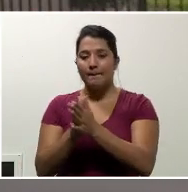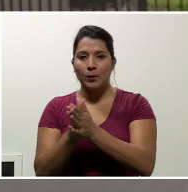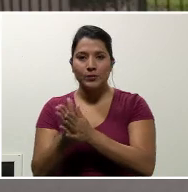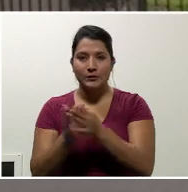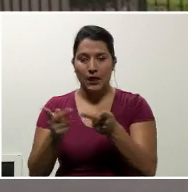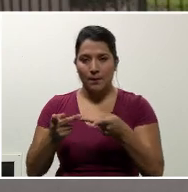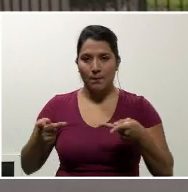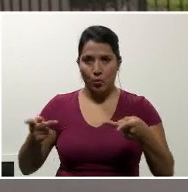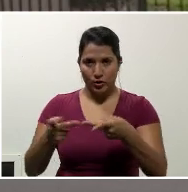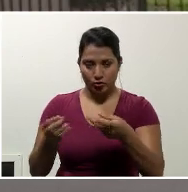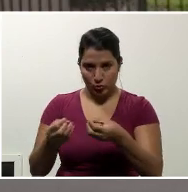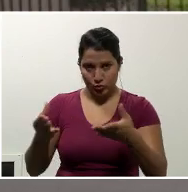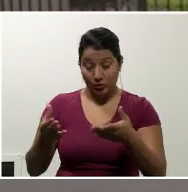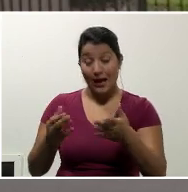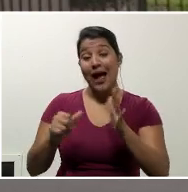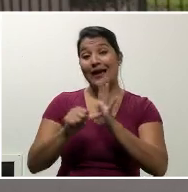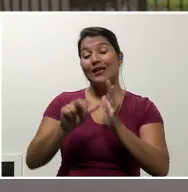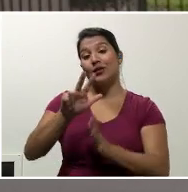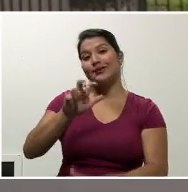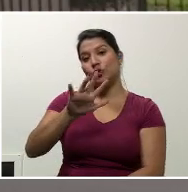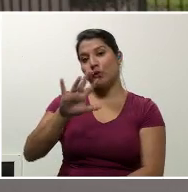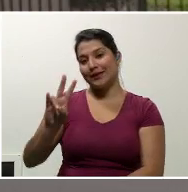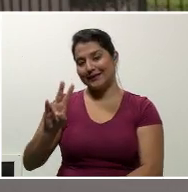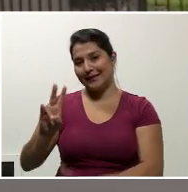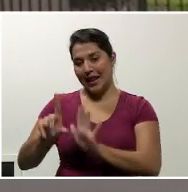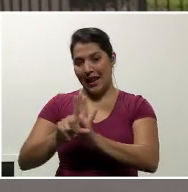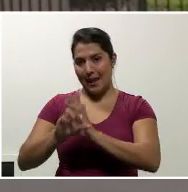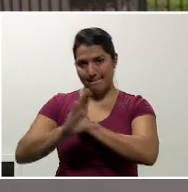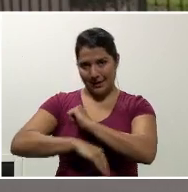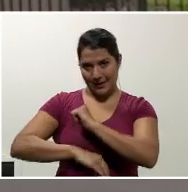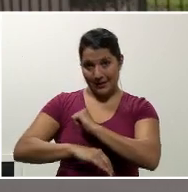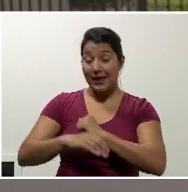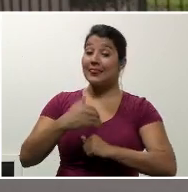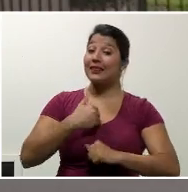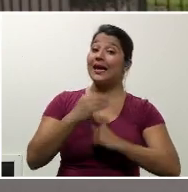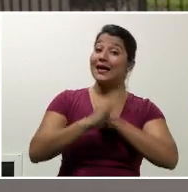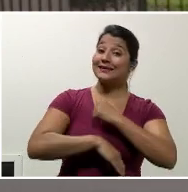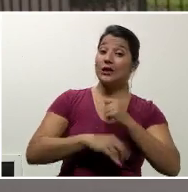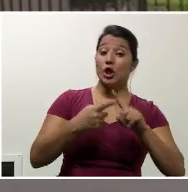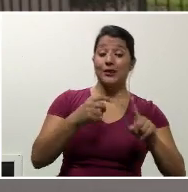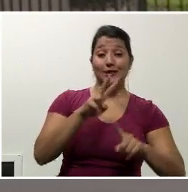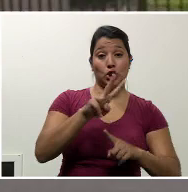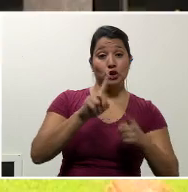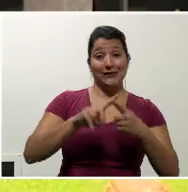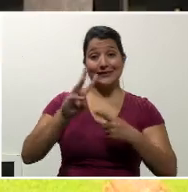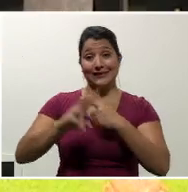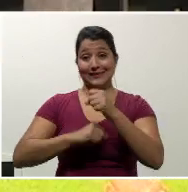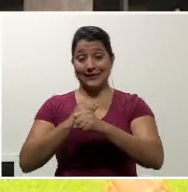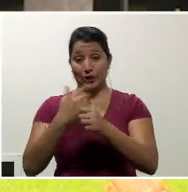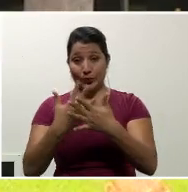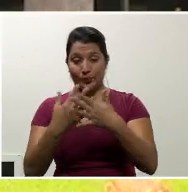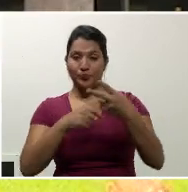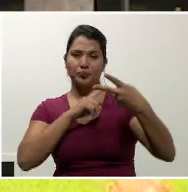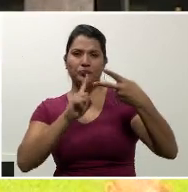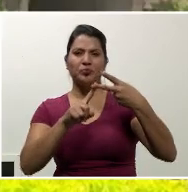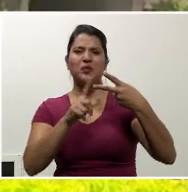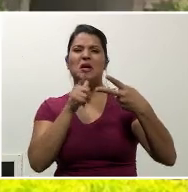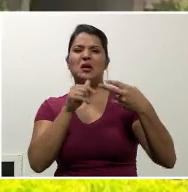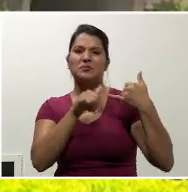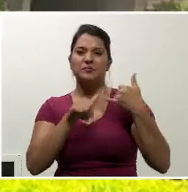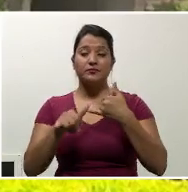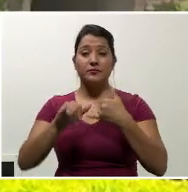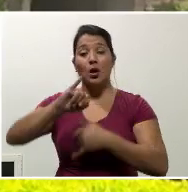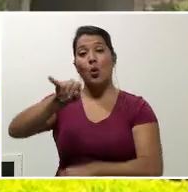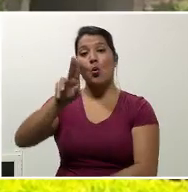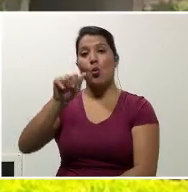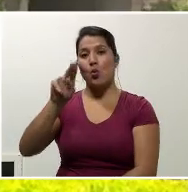artículo 357 del Código Penal, sancionado de 2 a 6 años de prisión. La segunda denuncia la interpuso el abogado